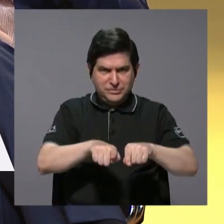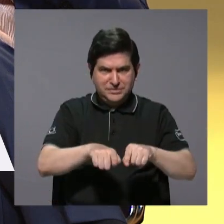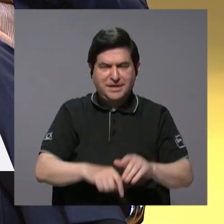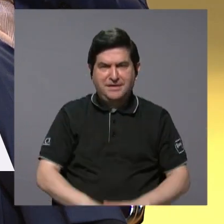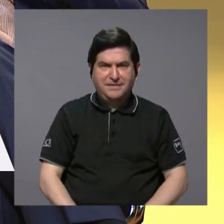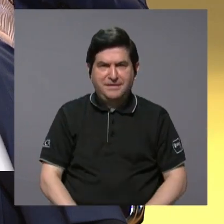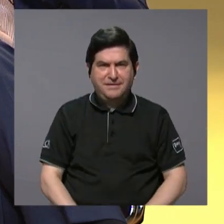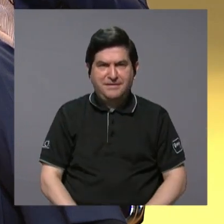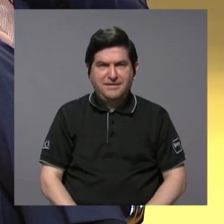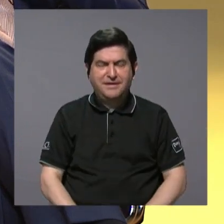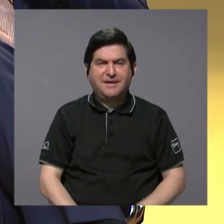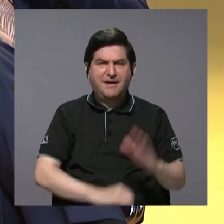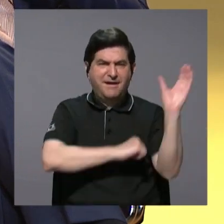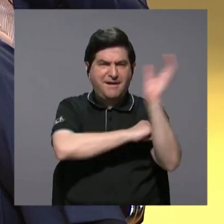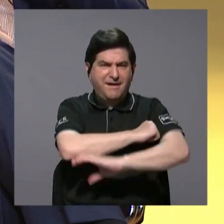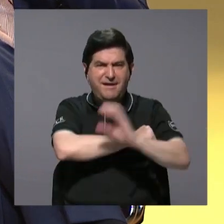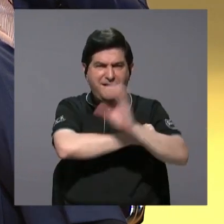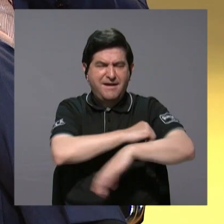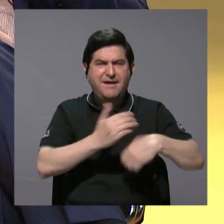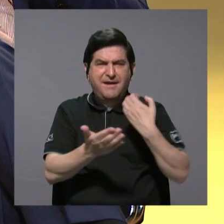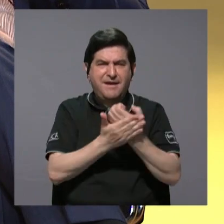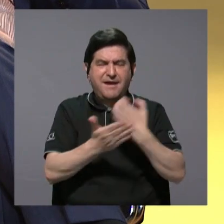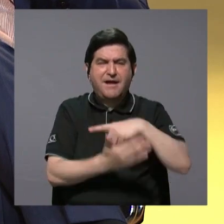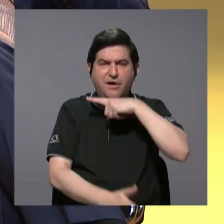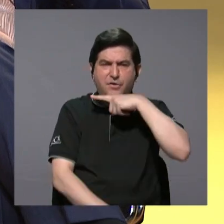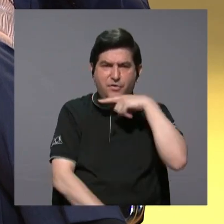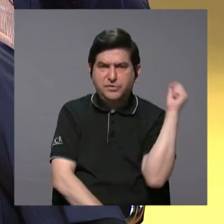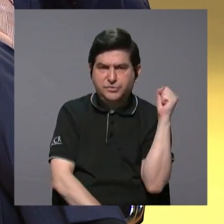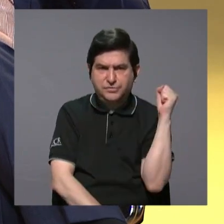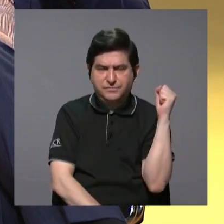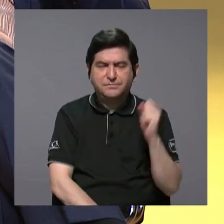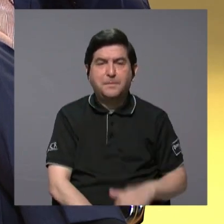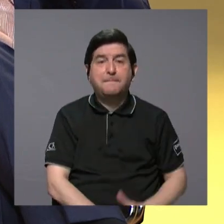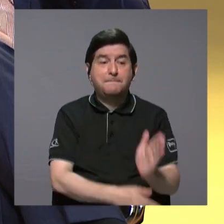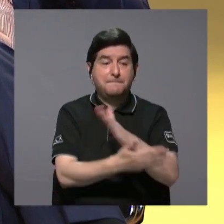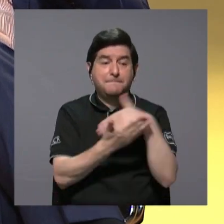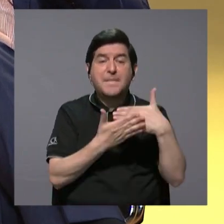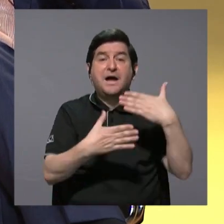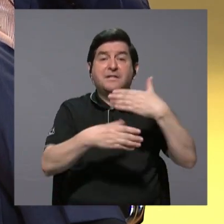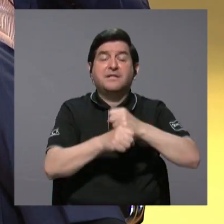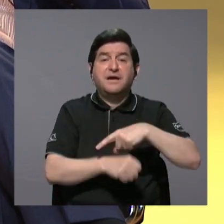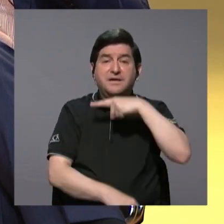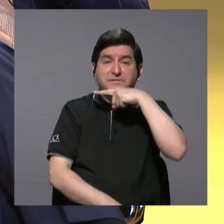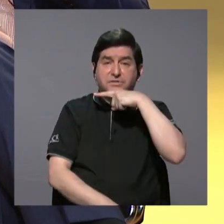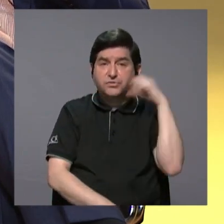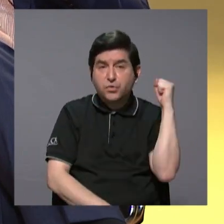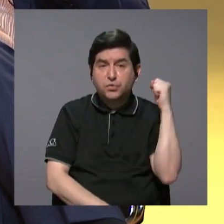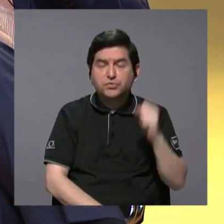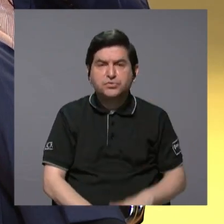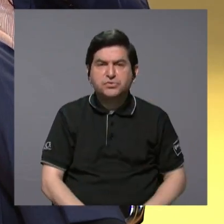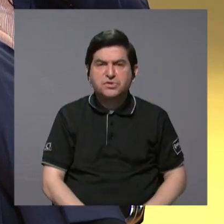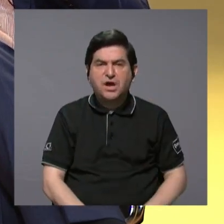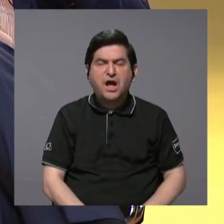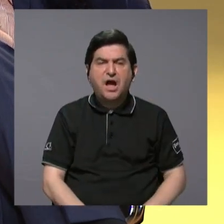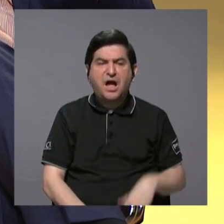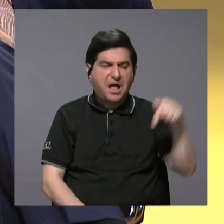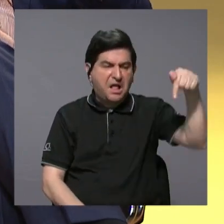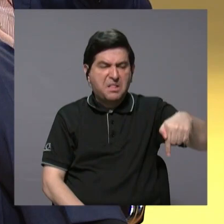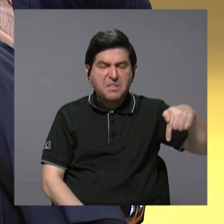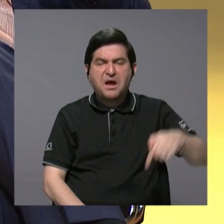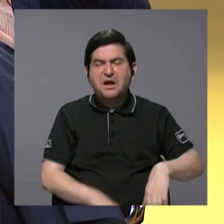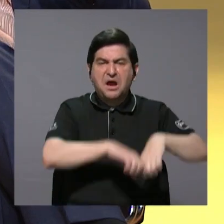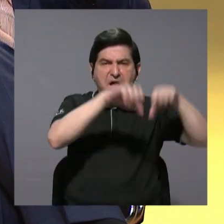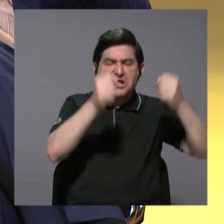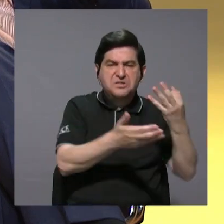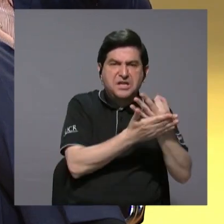las sanciones económicas a Rusia, pues parte de lo que hizo Rusia fue despegarse de aquí, de este